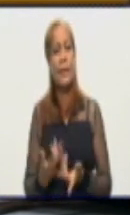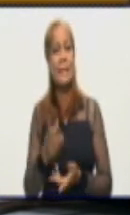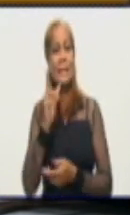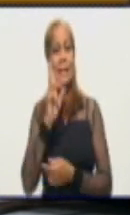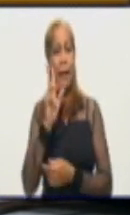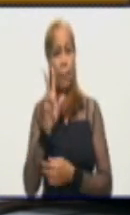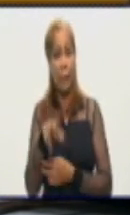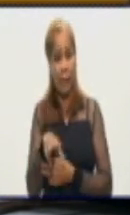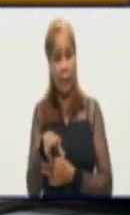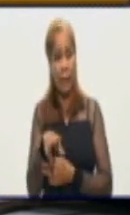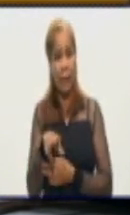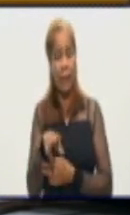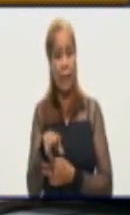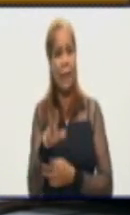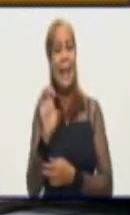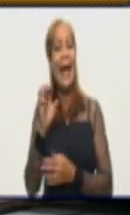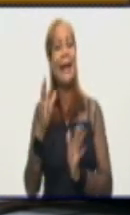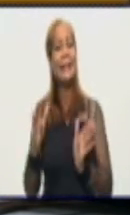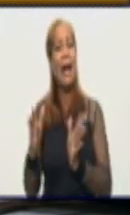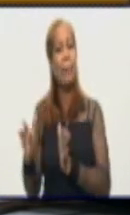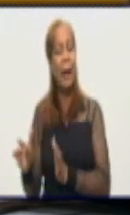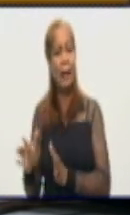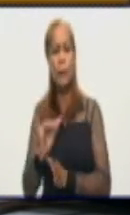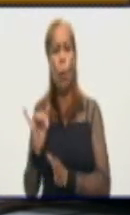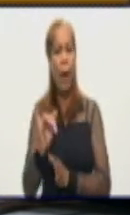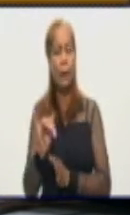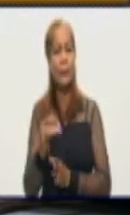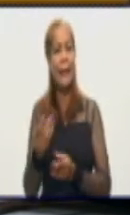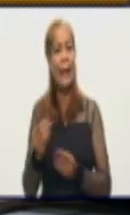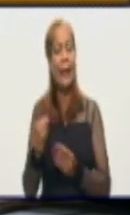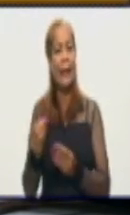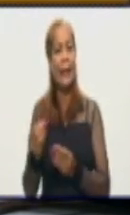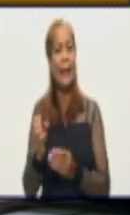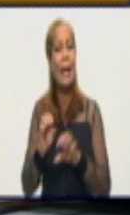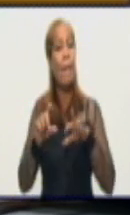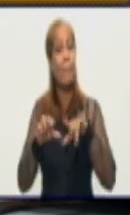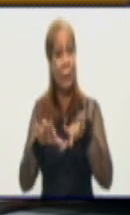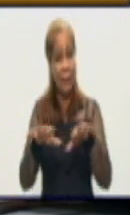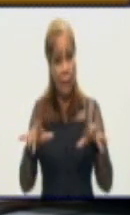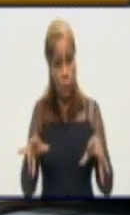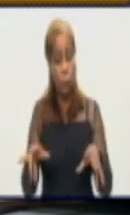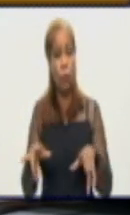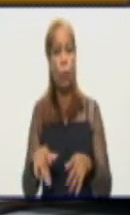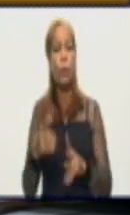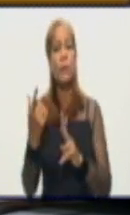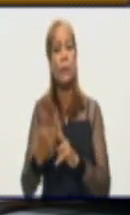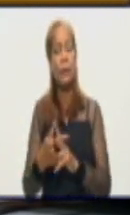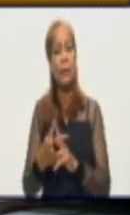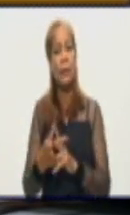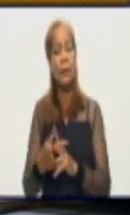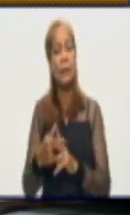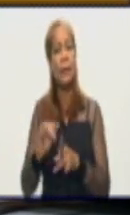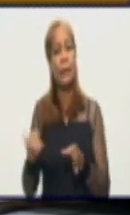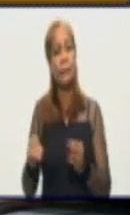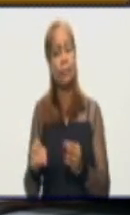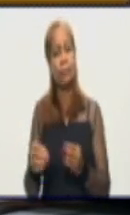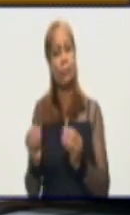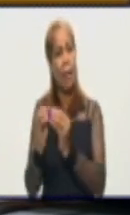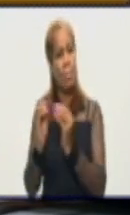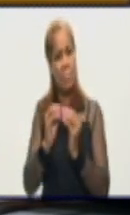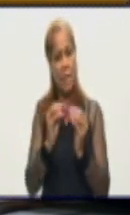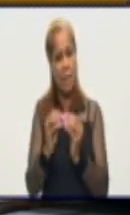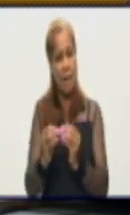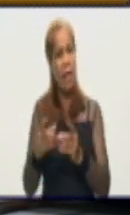la fase epidémica, pero estábamos en la fase de transmisión autóctona limitada y en este momento